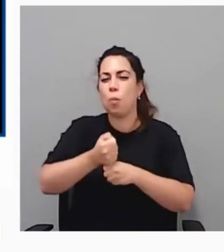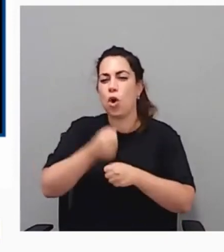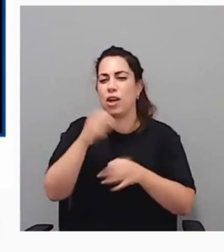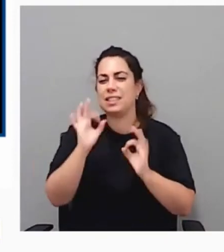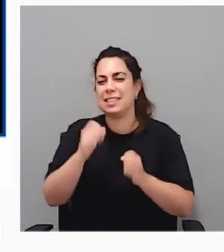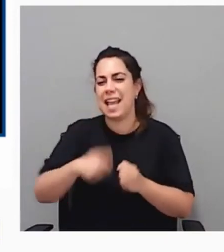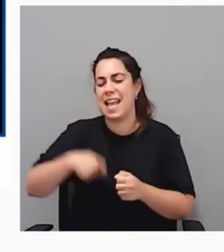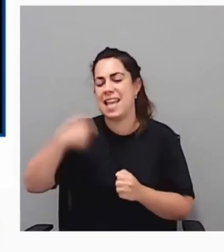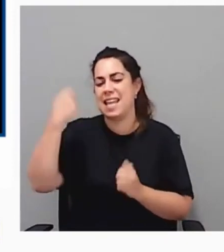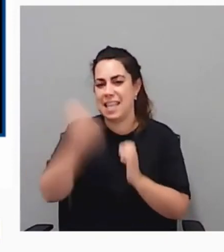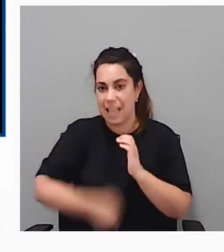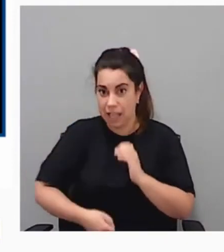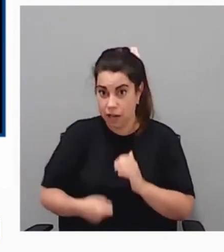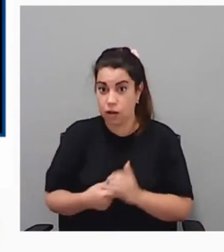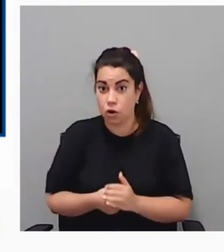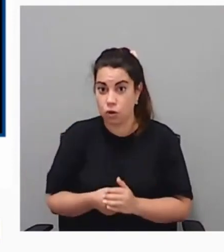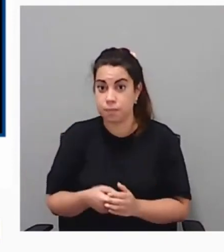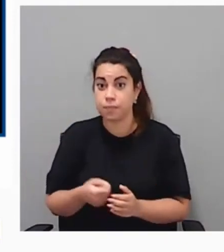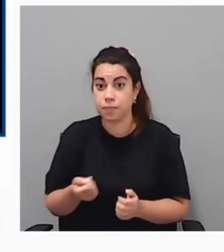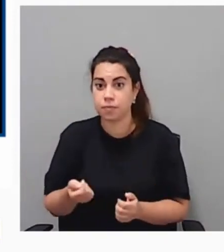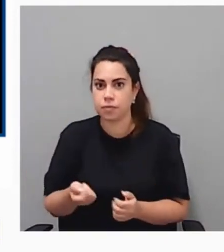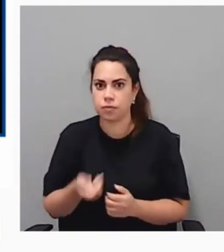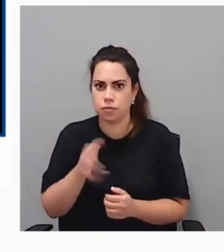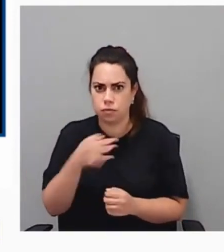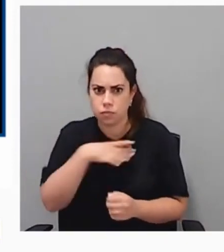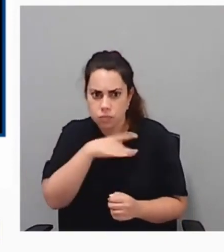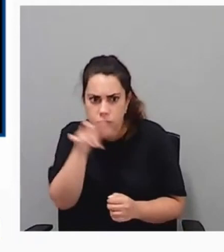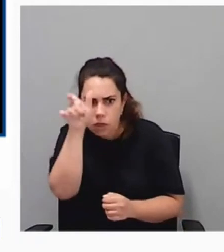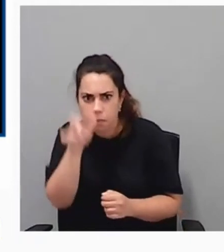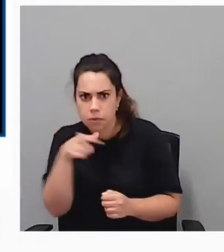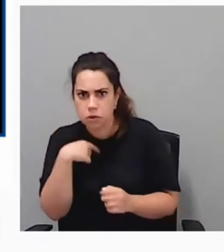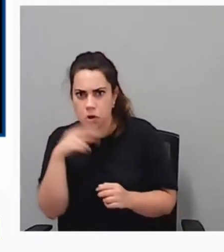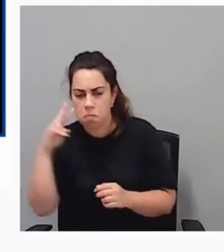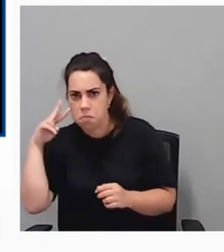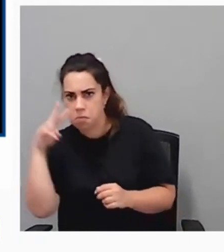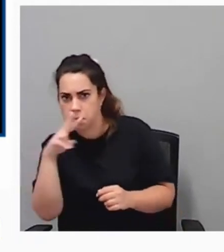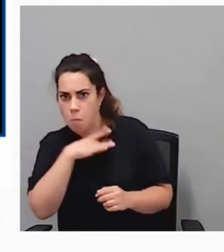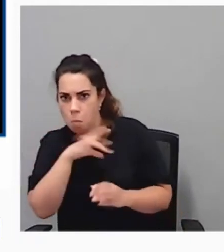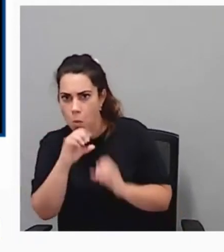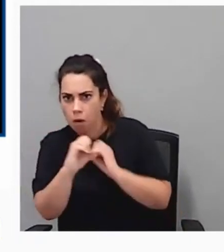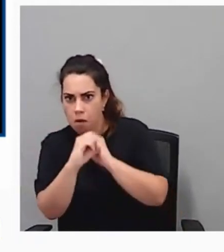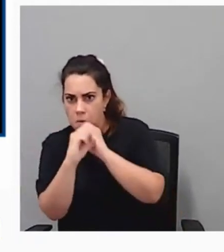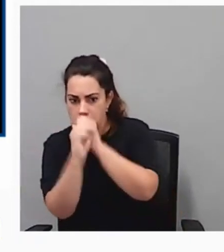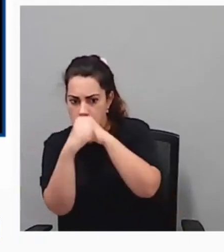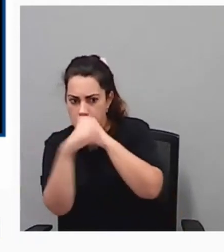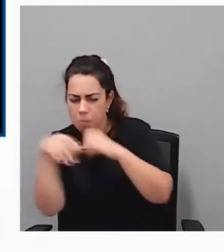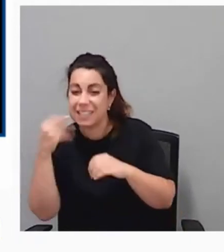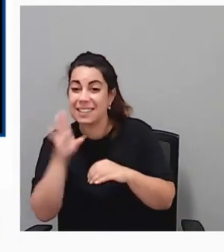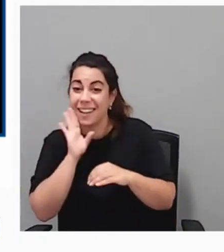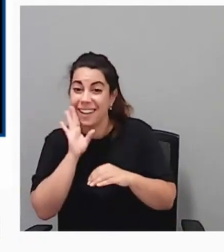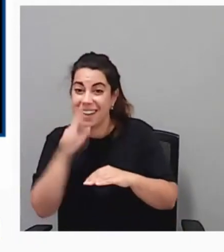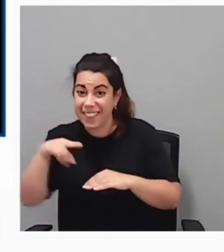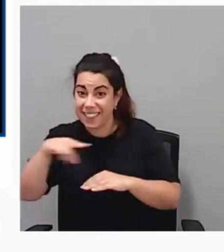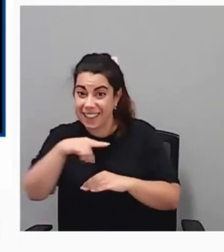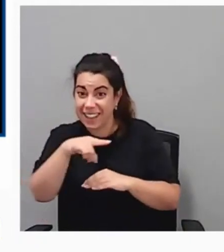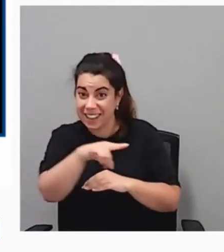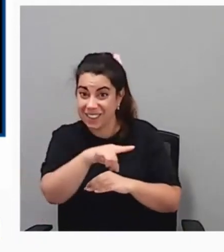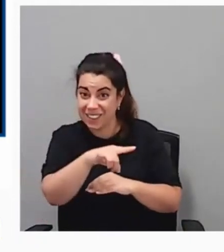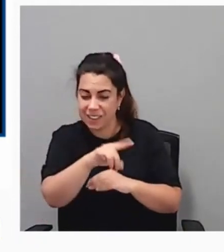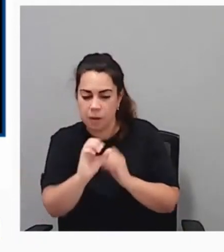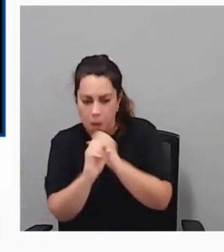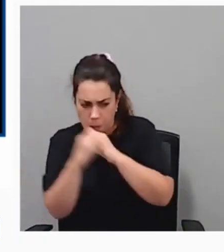capaz Don Eigler no solo de verlas con estos microscopios que son como el dedo que pasa por encima, sino de